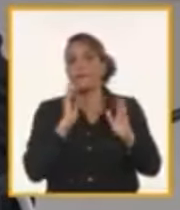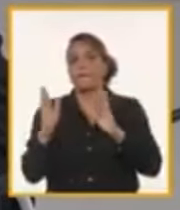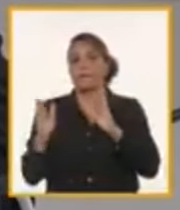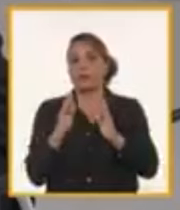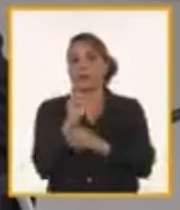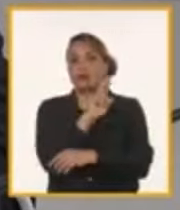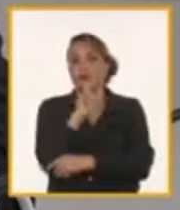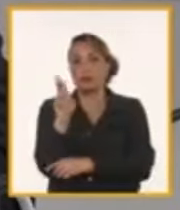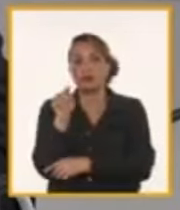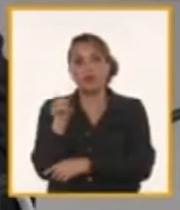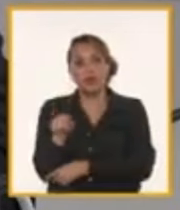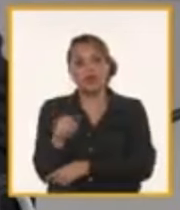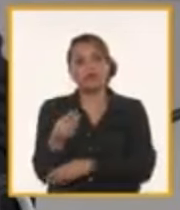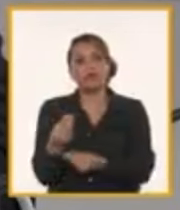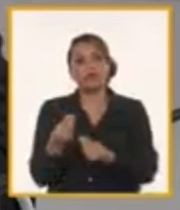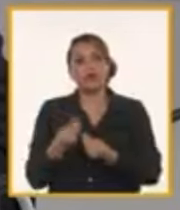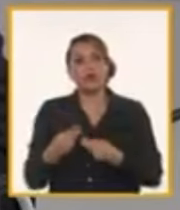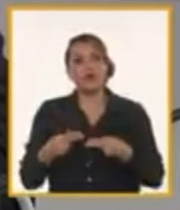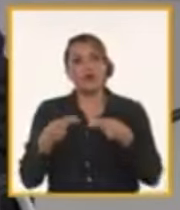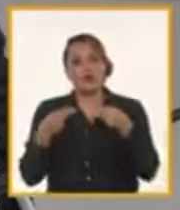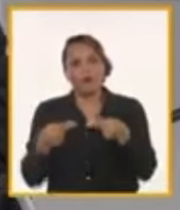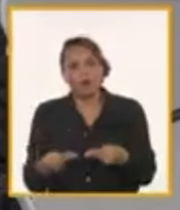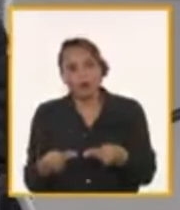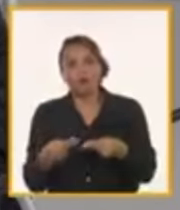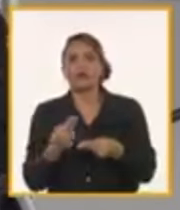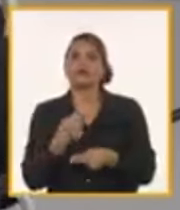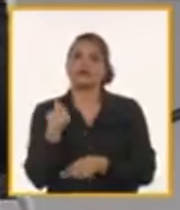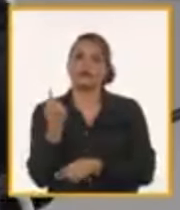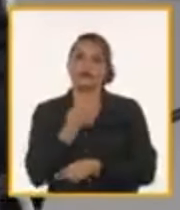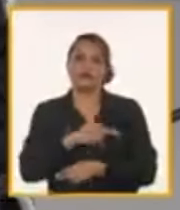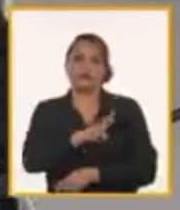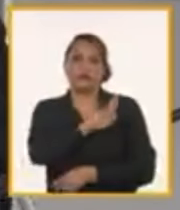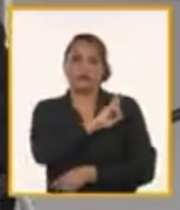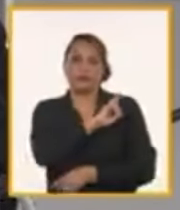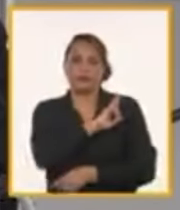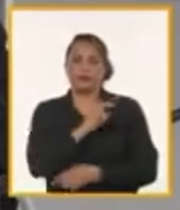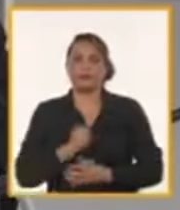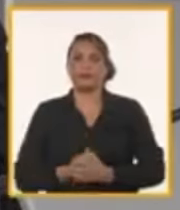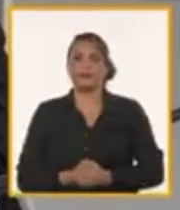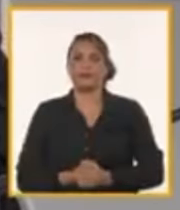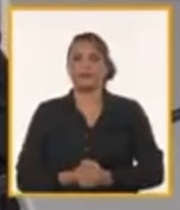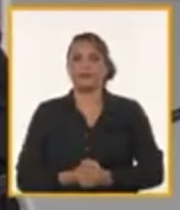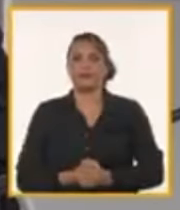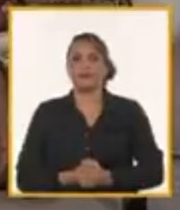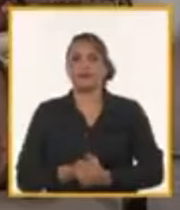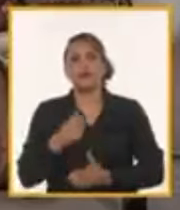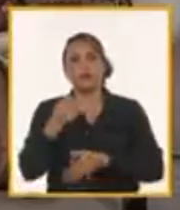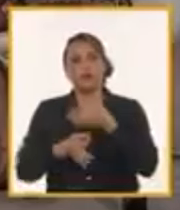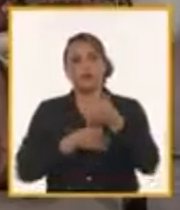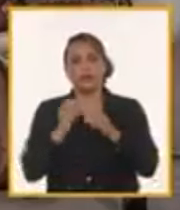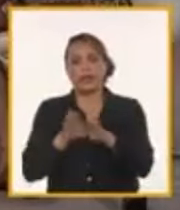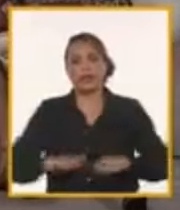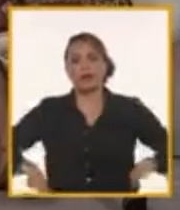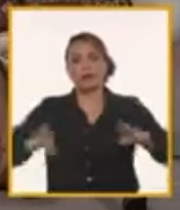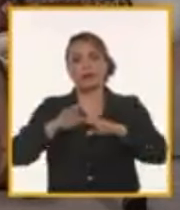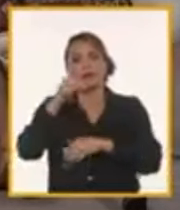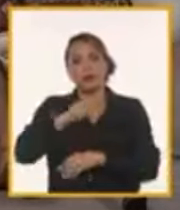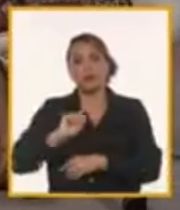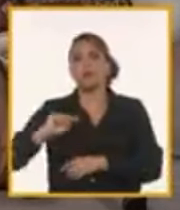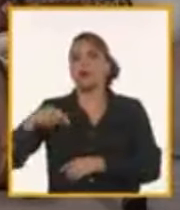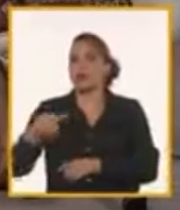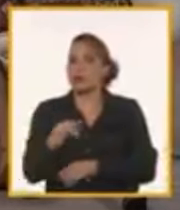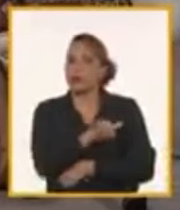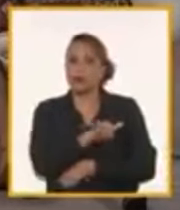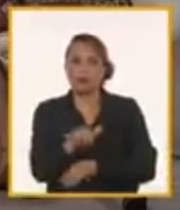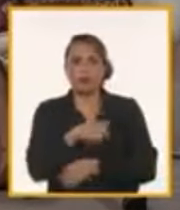da realmente nos honra tener esas responsabilidades eso lo comentaremos en esta mesa y la de mañana hablaremos un poco también de